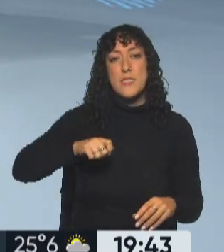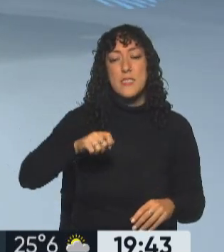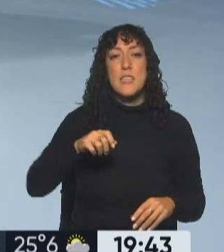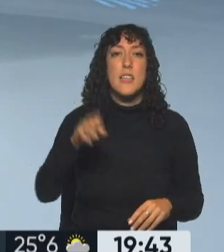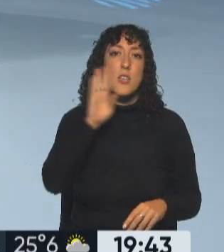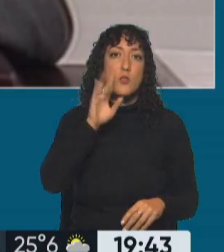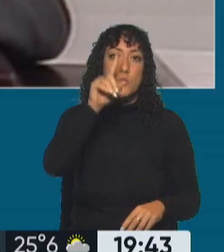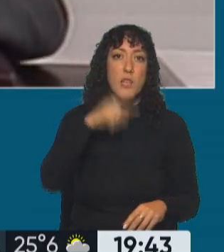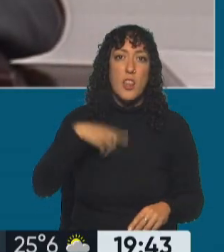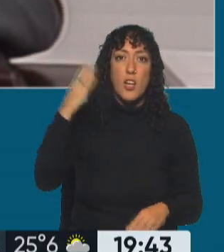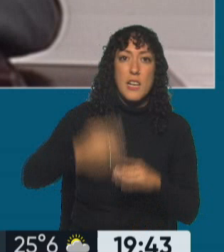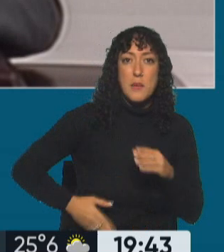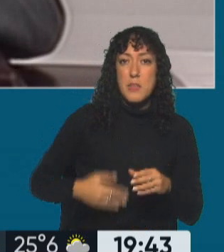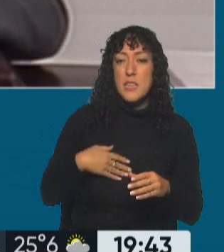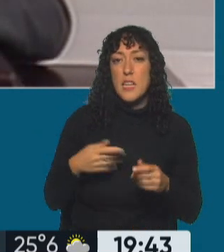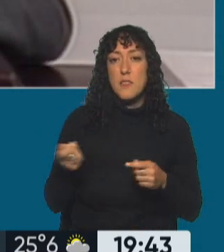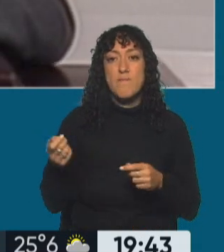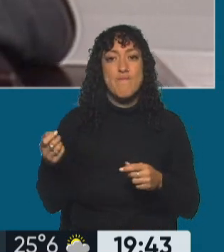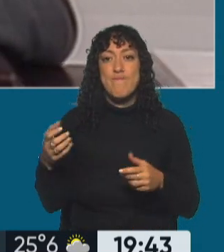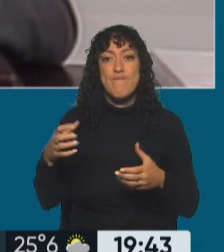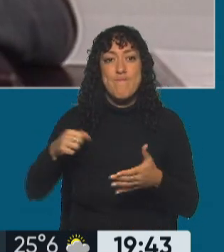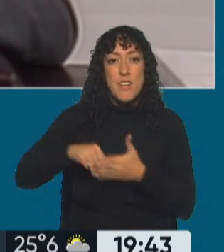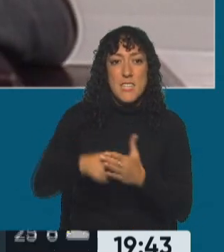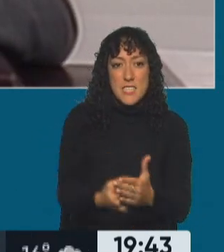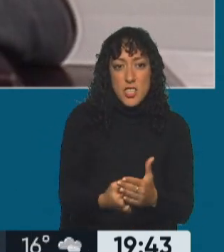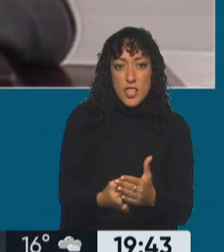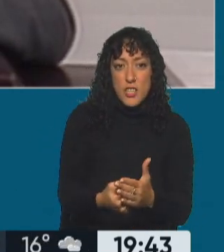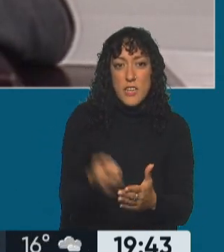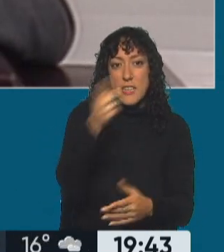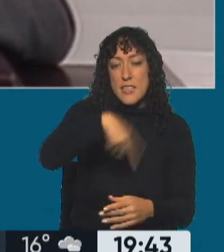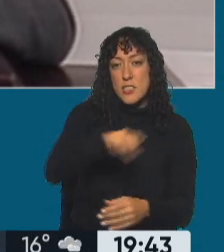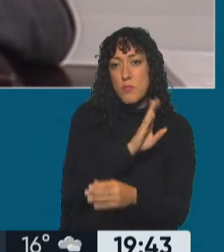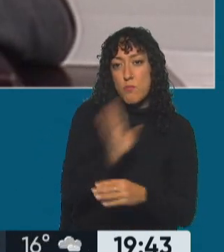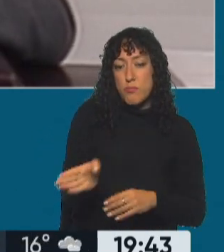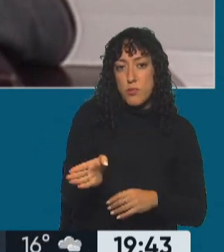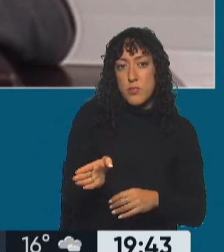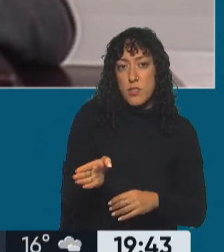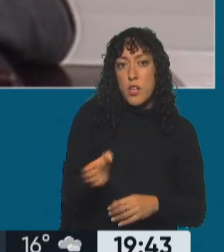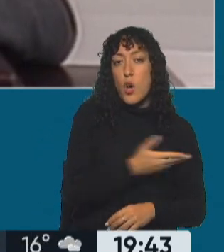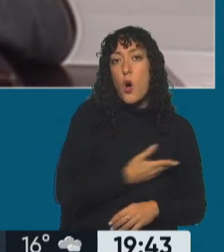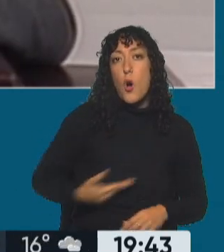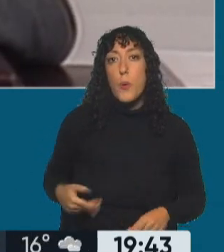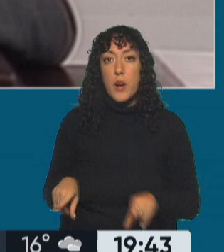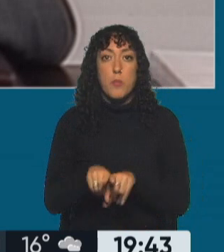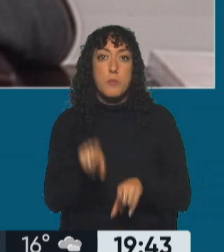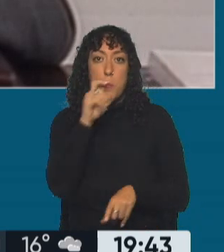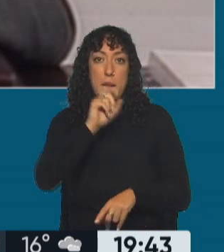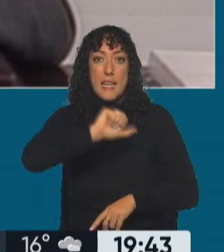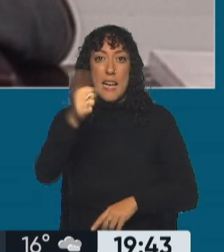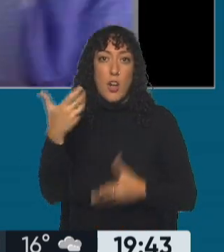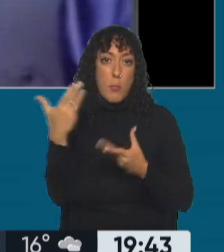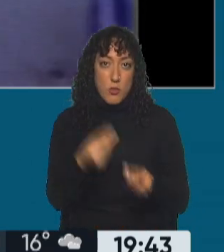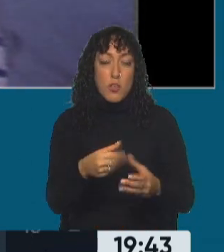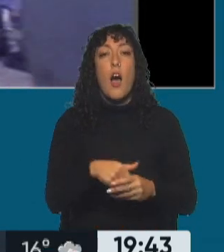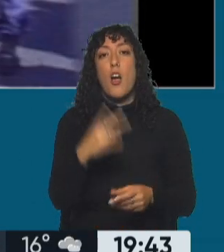financiamiento internacional. Lo acorralaron. Y una vez que lograron vencerla con una elección y que asuma un gobierno como el macrismo, en